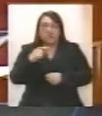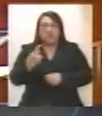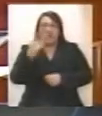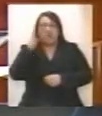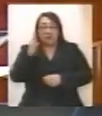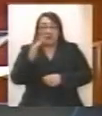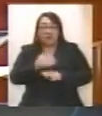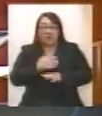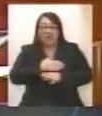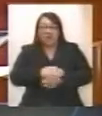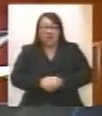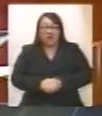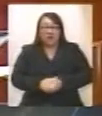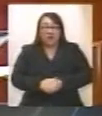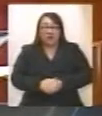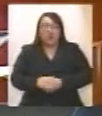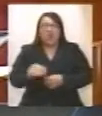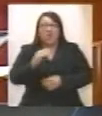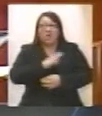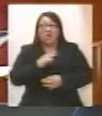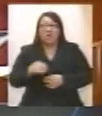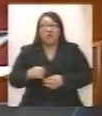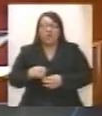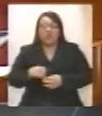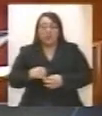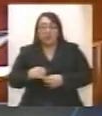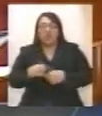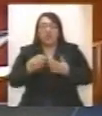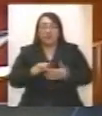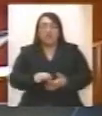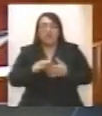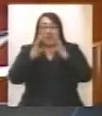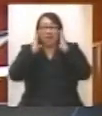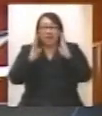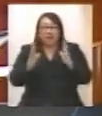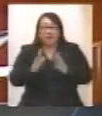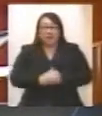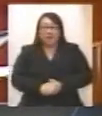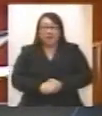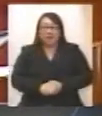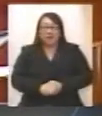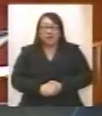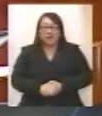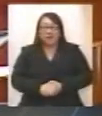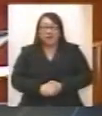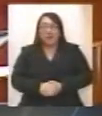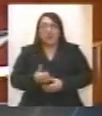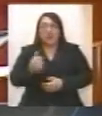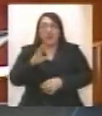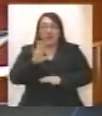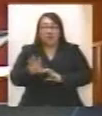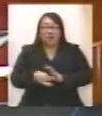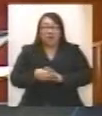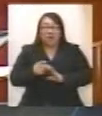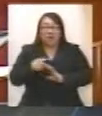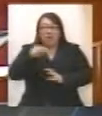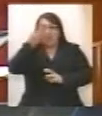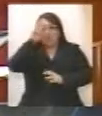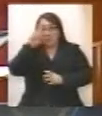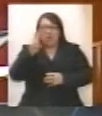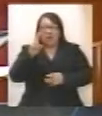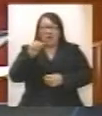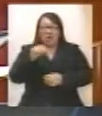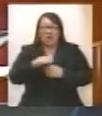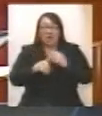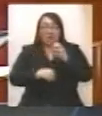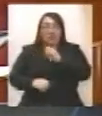mandatario, el Gobierno prestará especialísima atención a la incorporación del Perú a